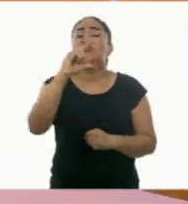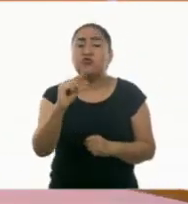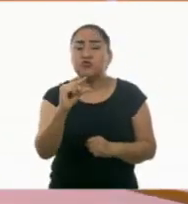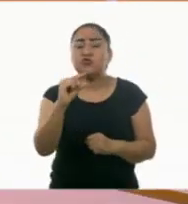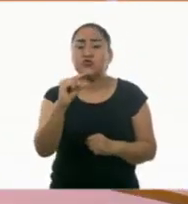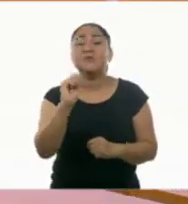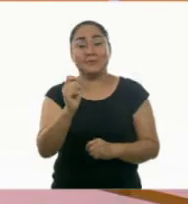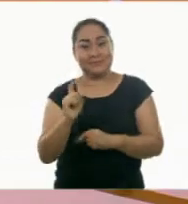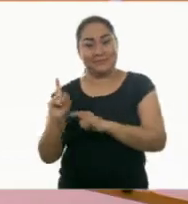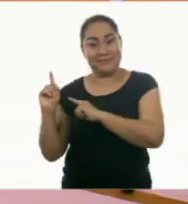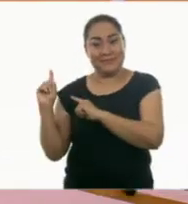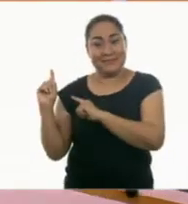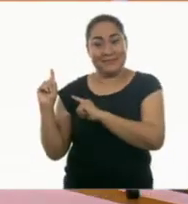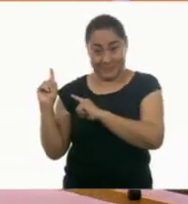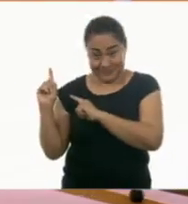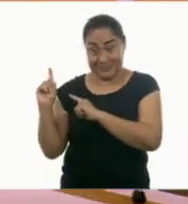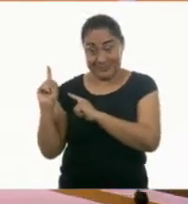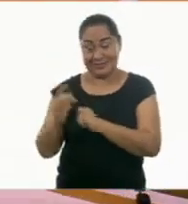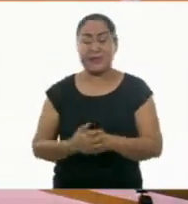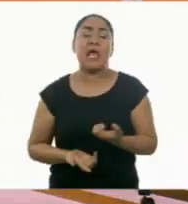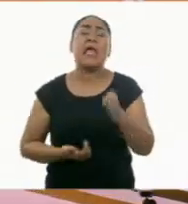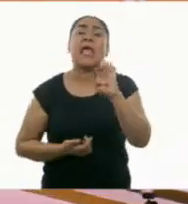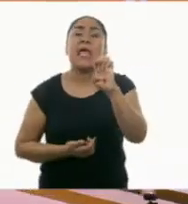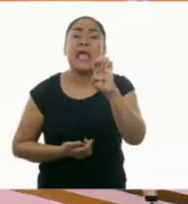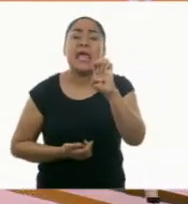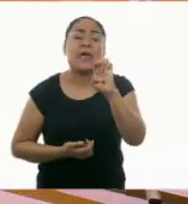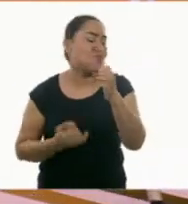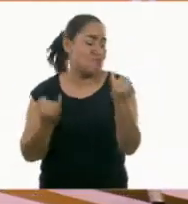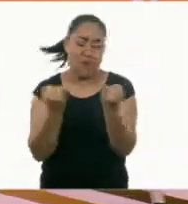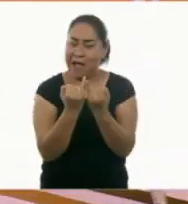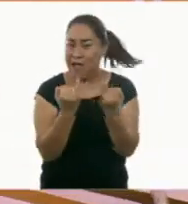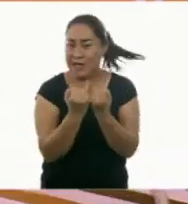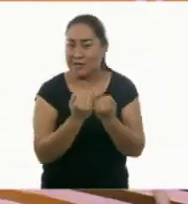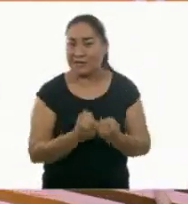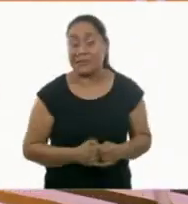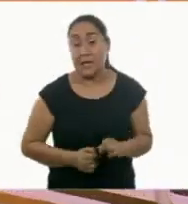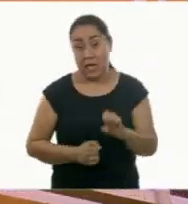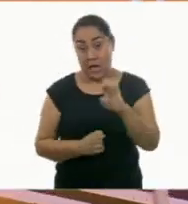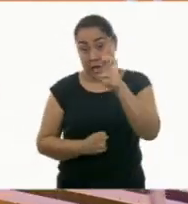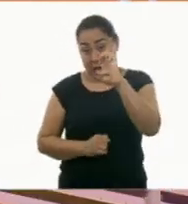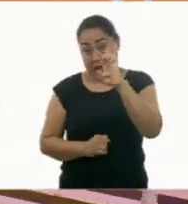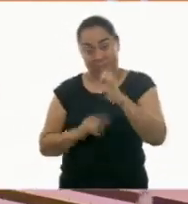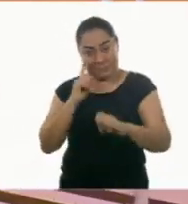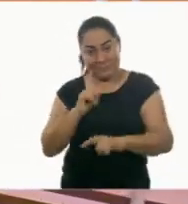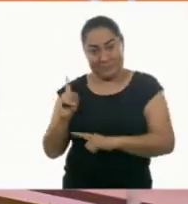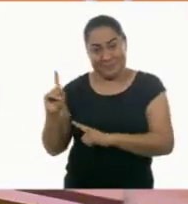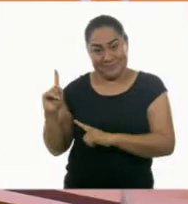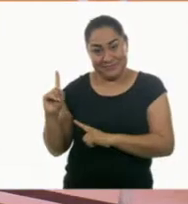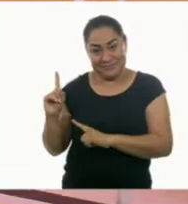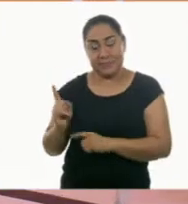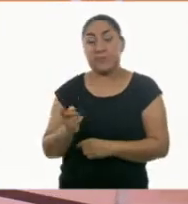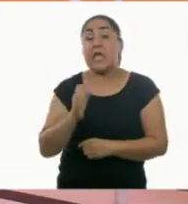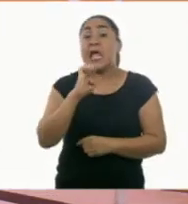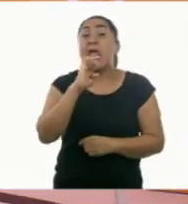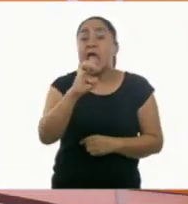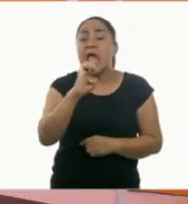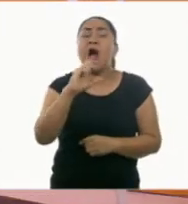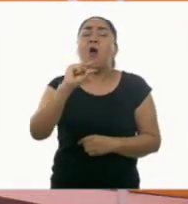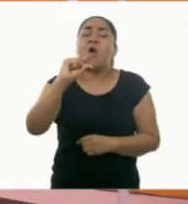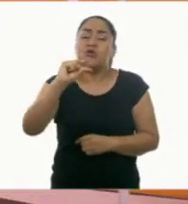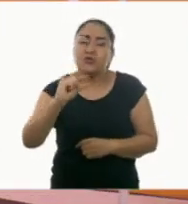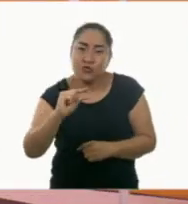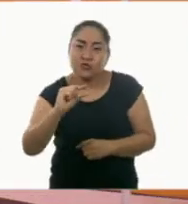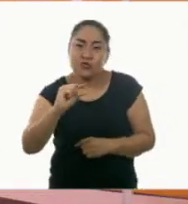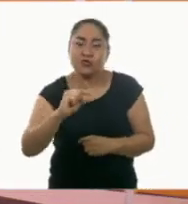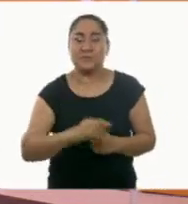está chiquita. Y la E pasa lo mismo. La E cuando está en mayúscula. La E cuando está en